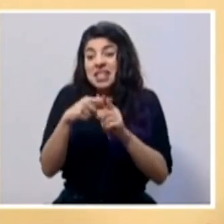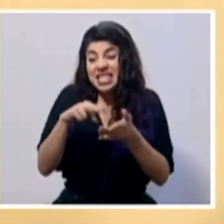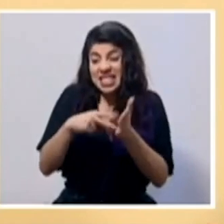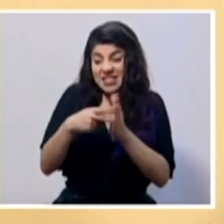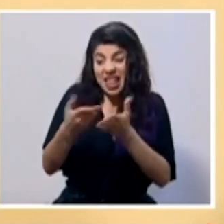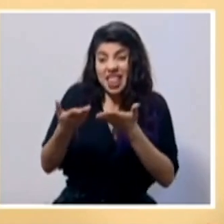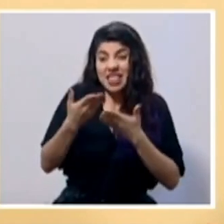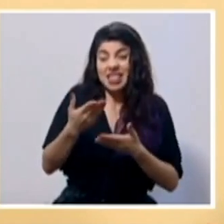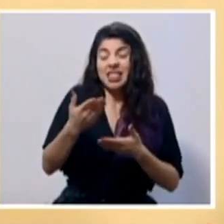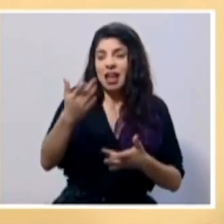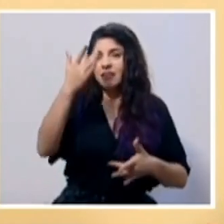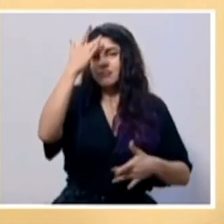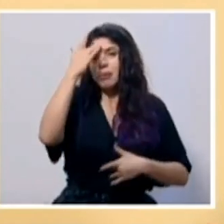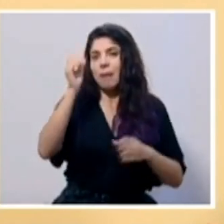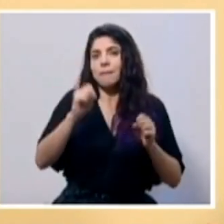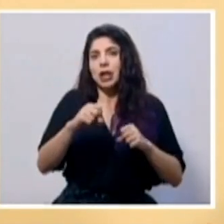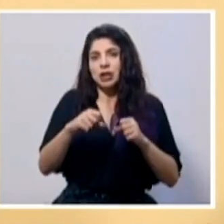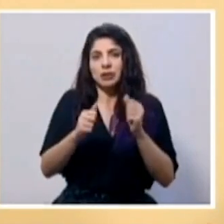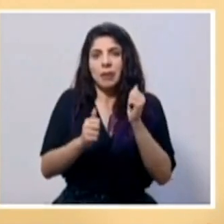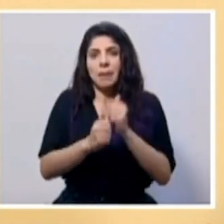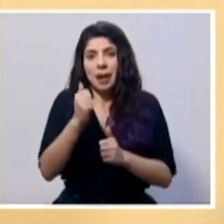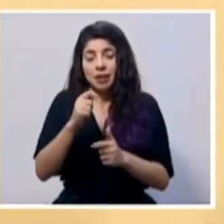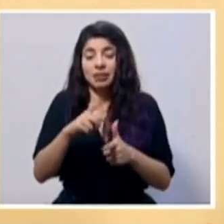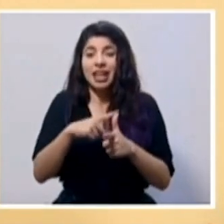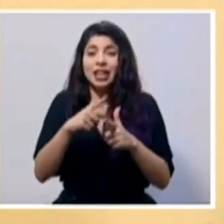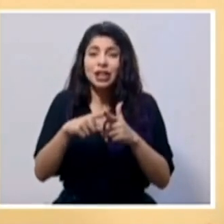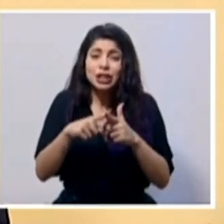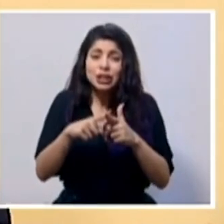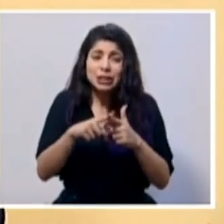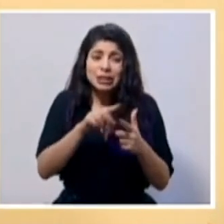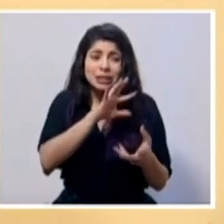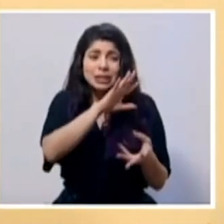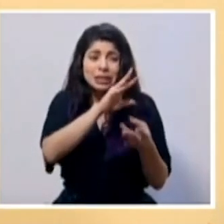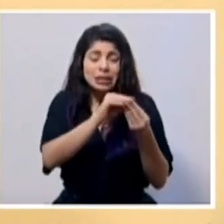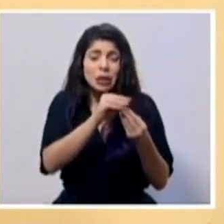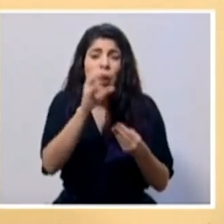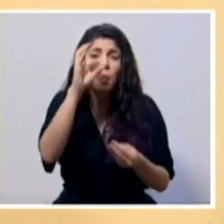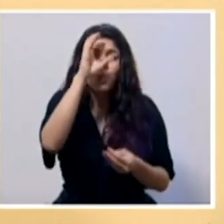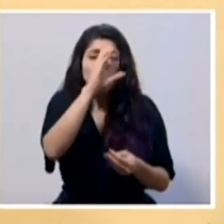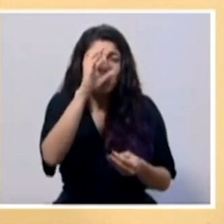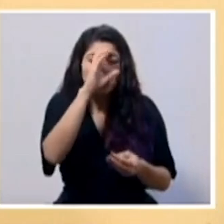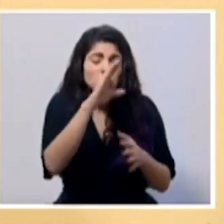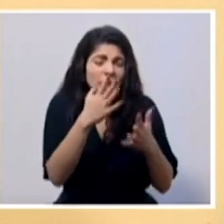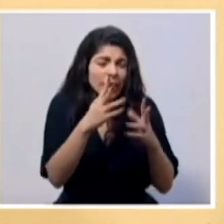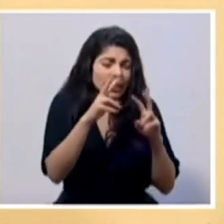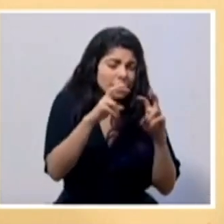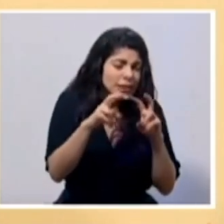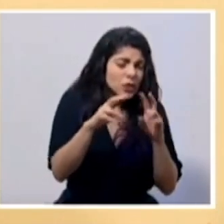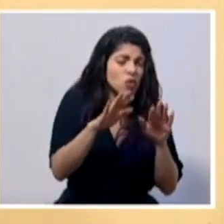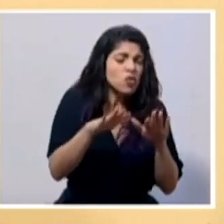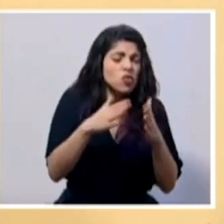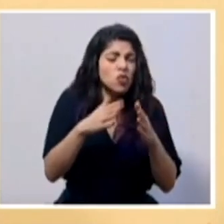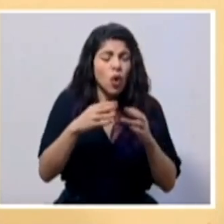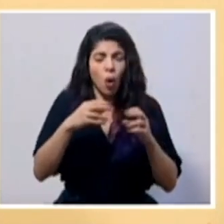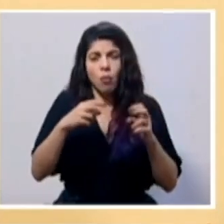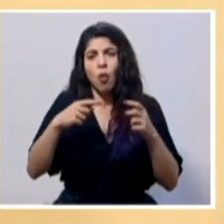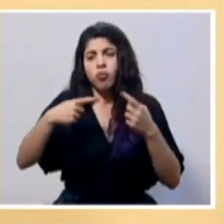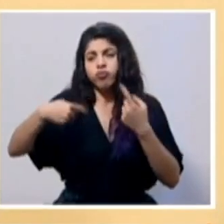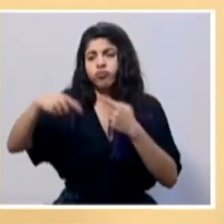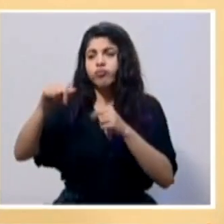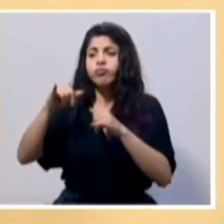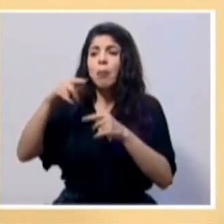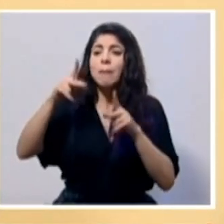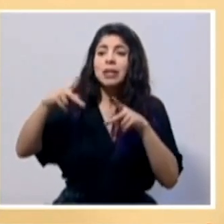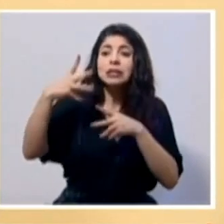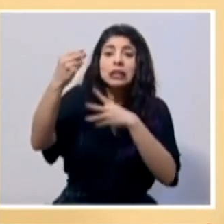aumento de casos. Entonces, mucho de lo que buscamos en medio de esto también es que exista la menor movilización posible. Ahora, dicho esto,